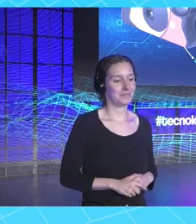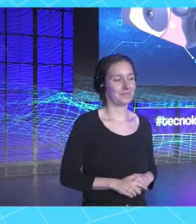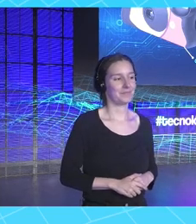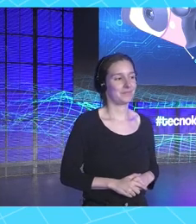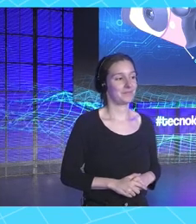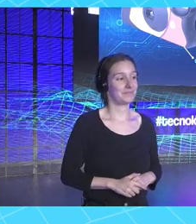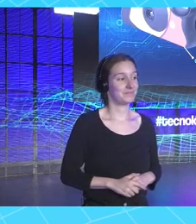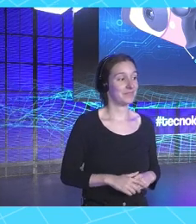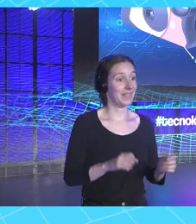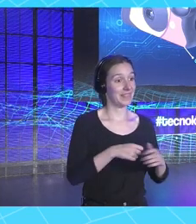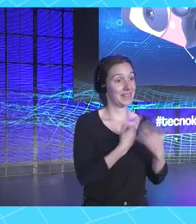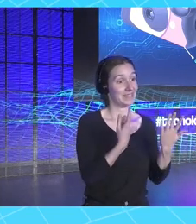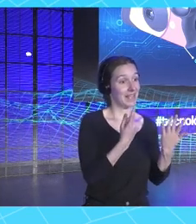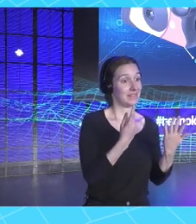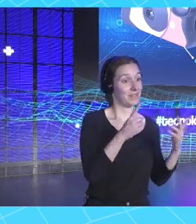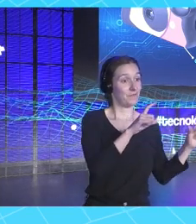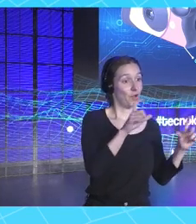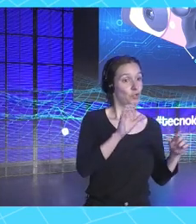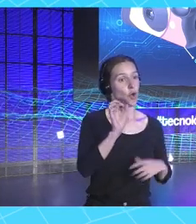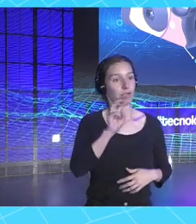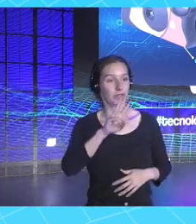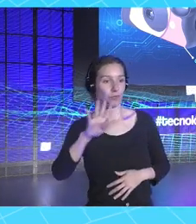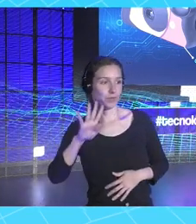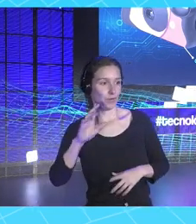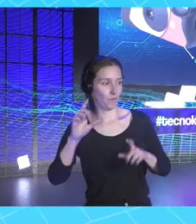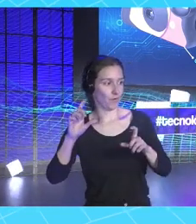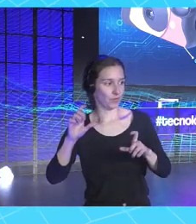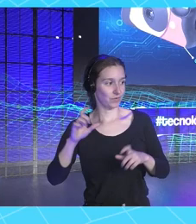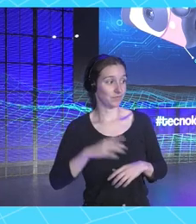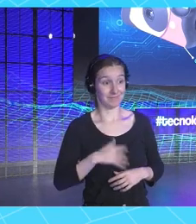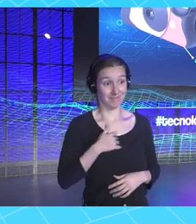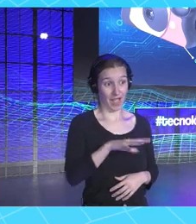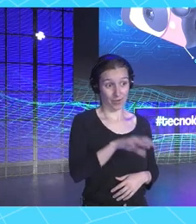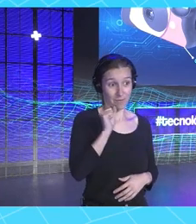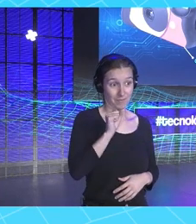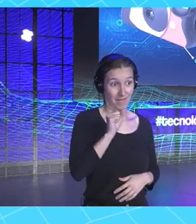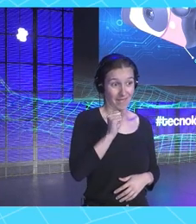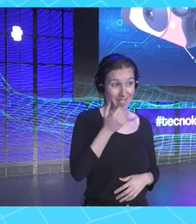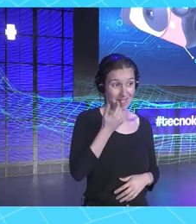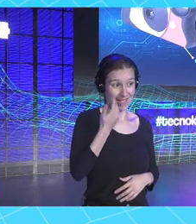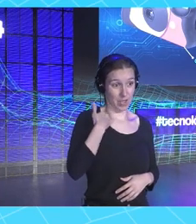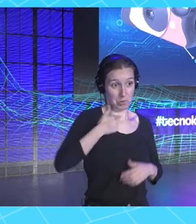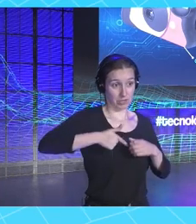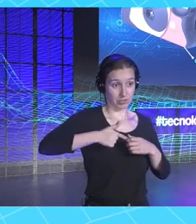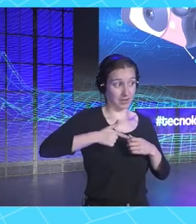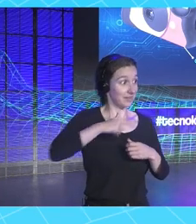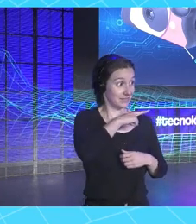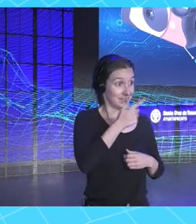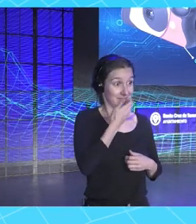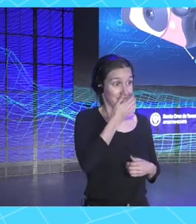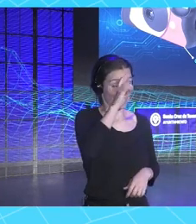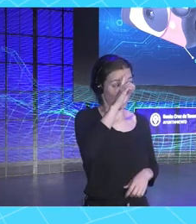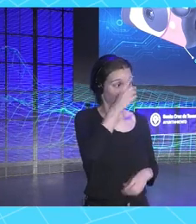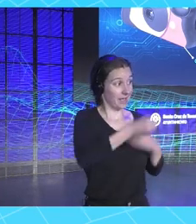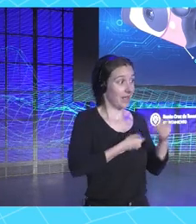16 fotos o 34 fotos tenías las comprabas en una gasolinera si hay alguien de generación Z y no sabe lo que es esto es una cámara de usar Y tirar la voy a comprar